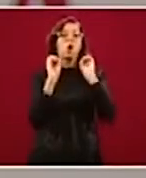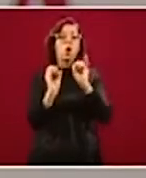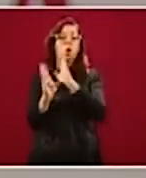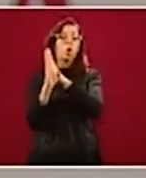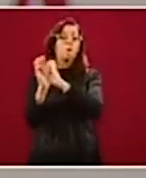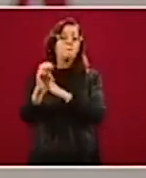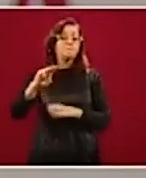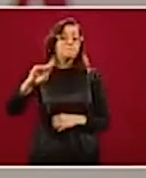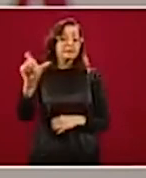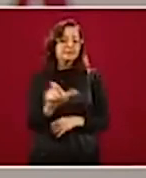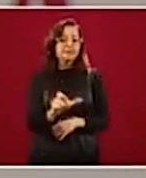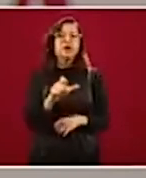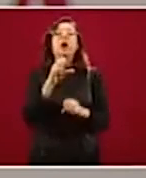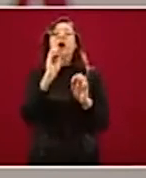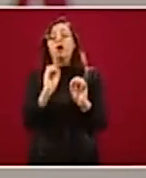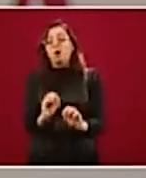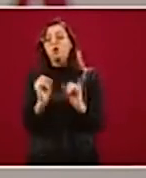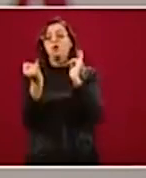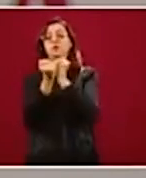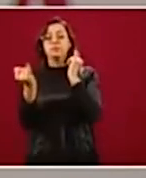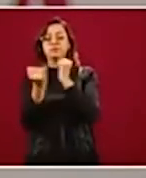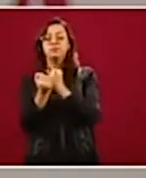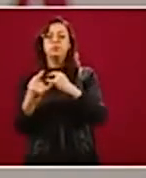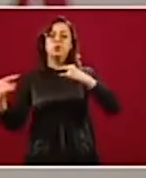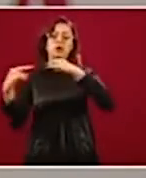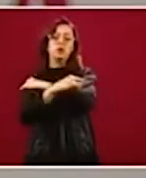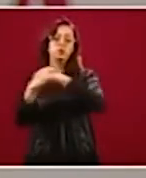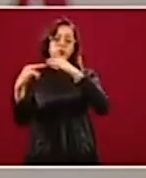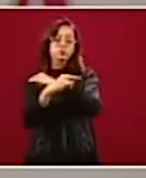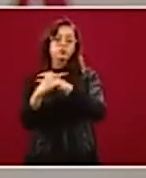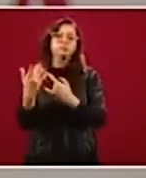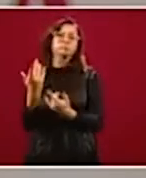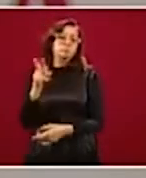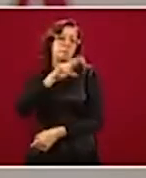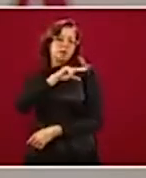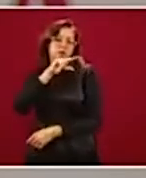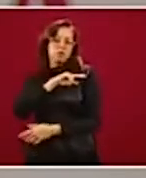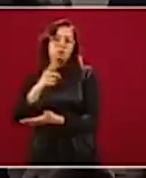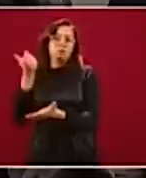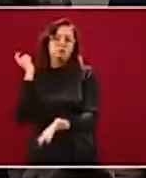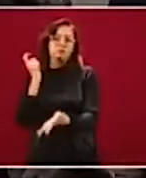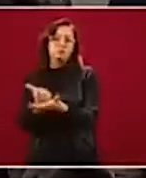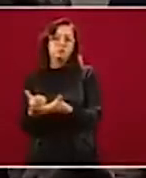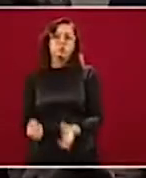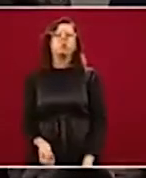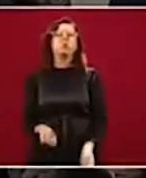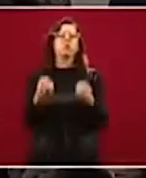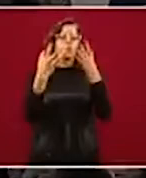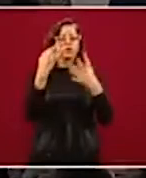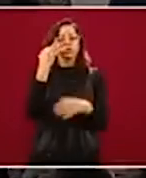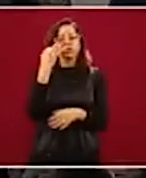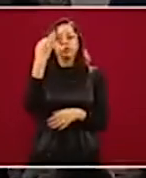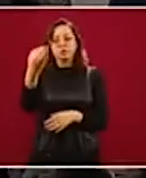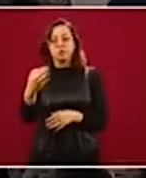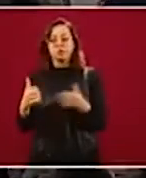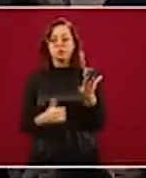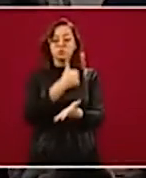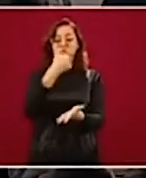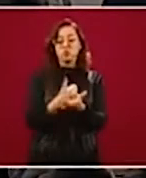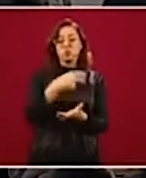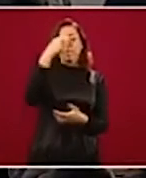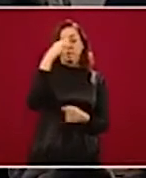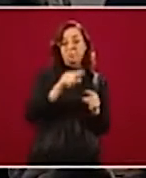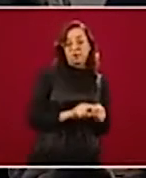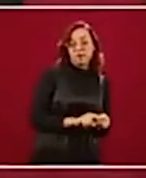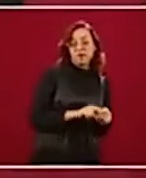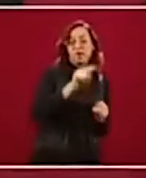vías rápidas como las autopistas de cuota. Si hiciéramos un ejercicio de tiempos, entre la Ciudad de México y el